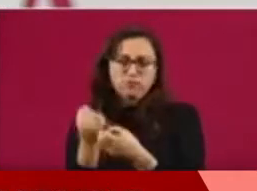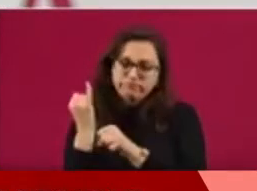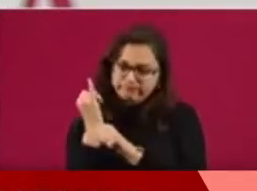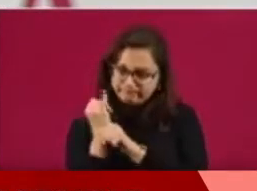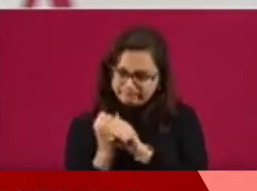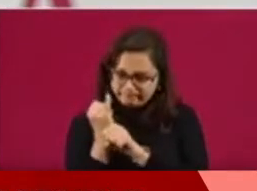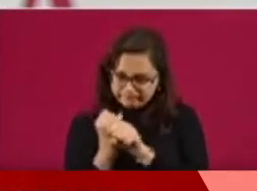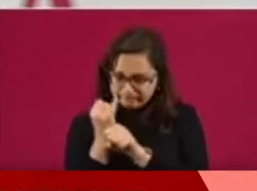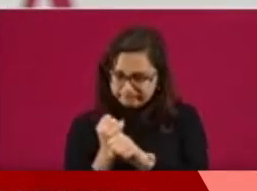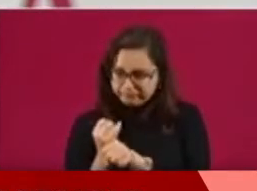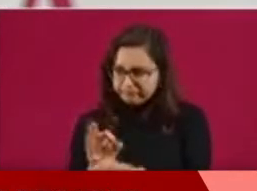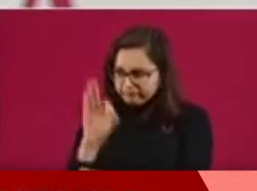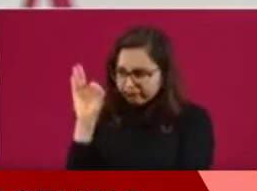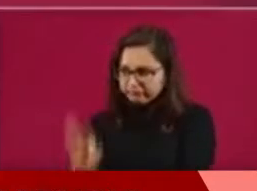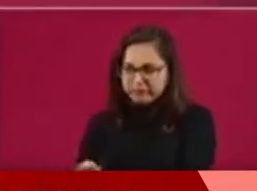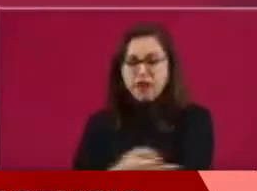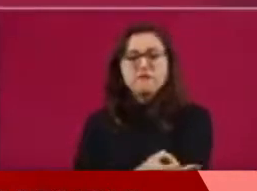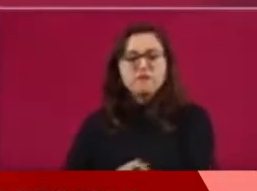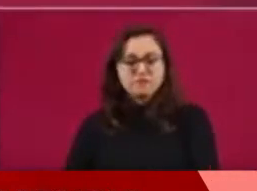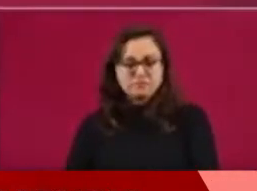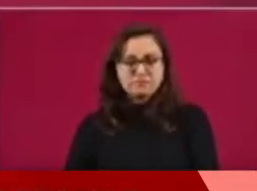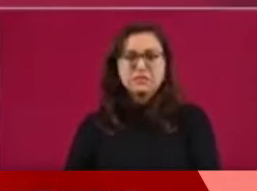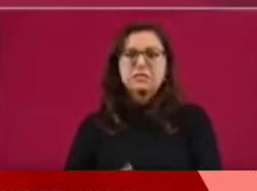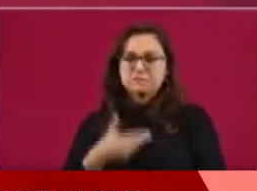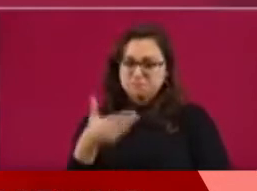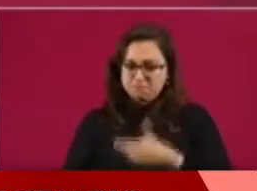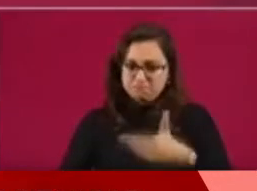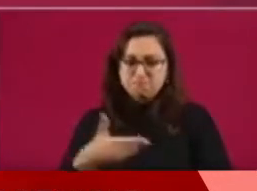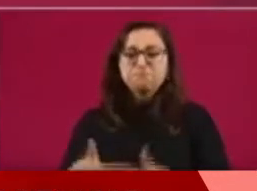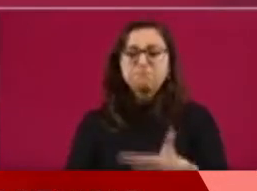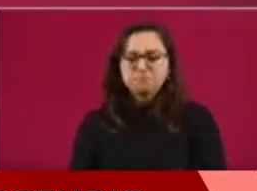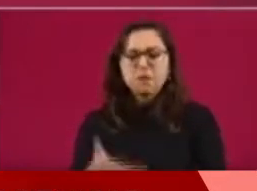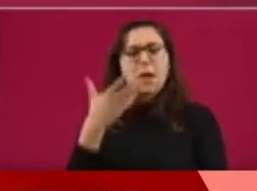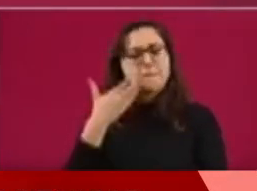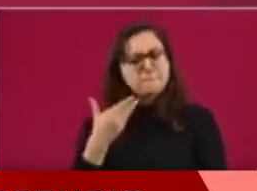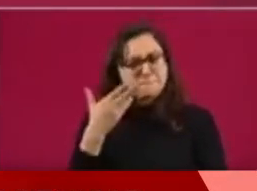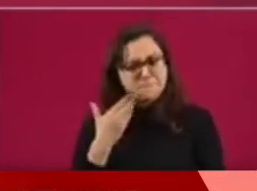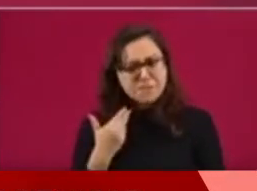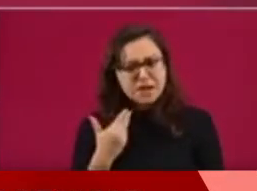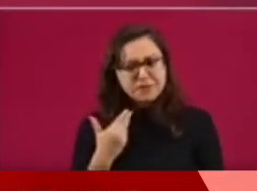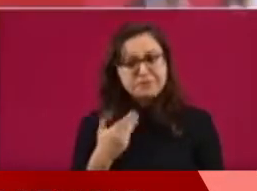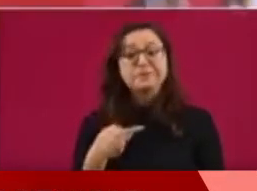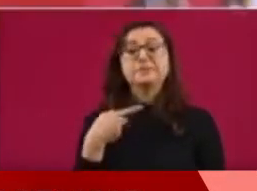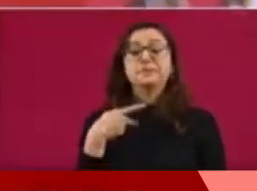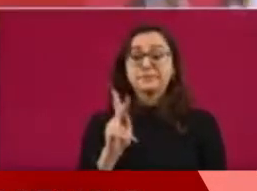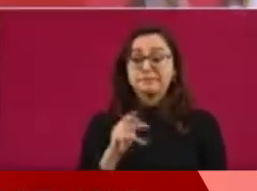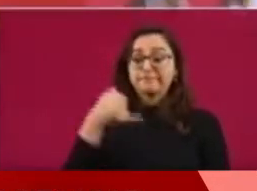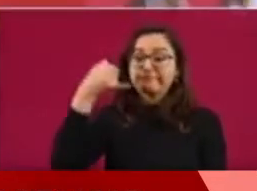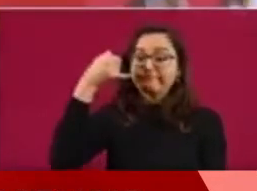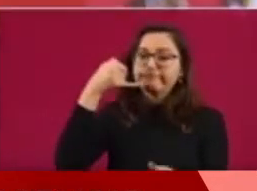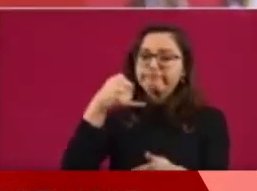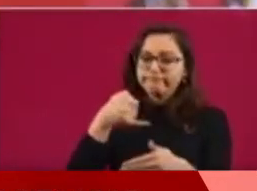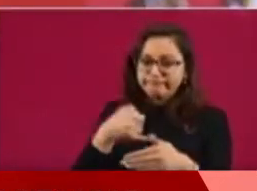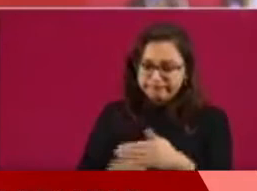con los familiares de las víctimas una solución amistosa que permita atender a fondo